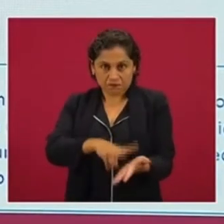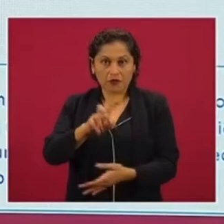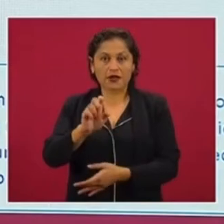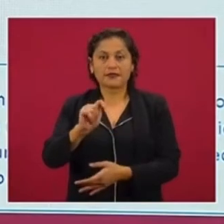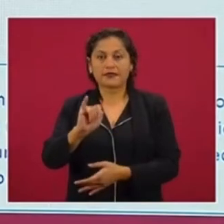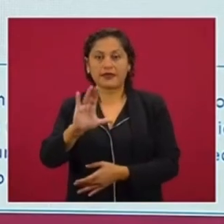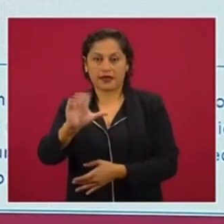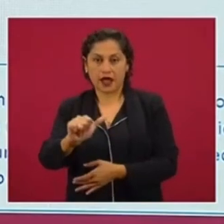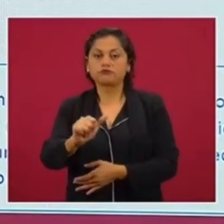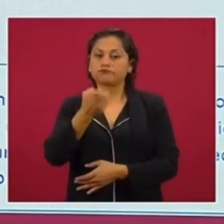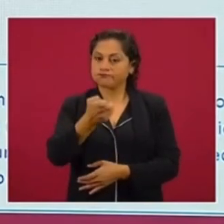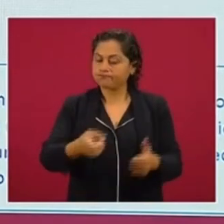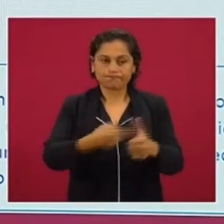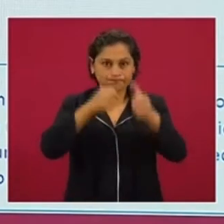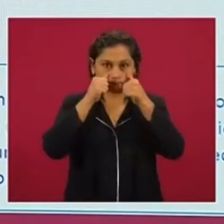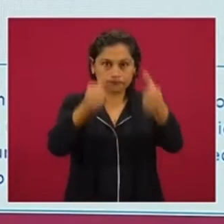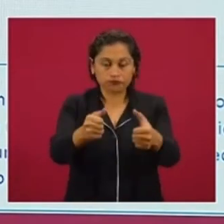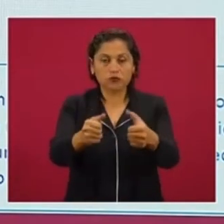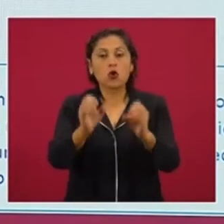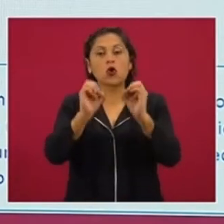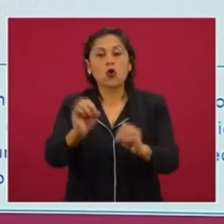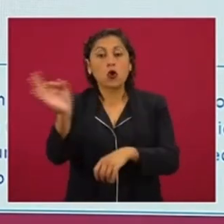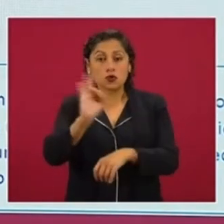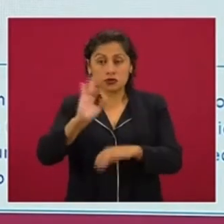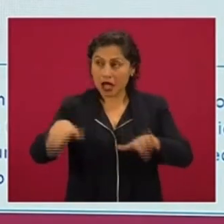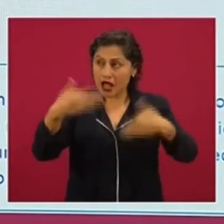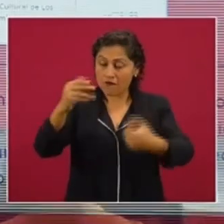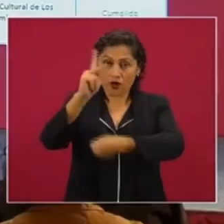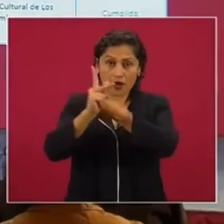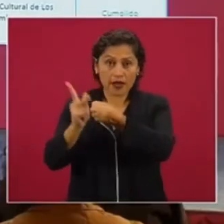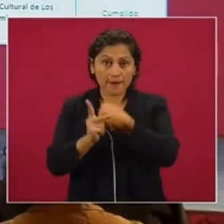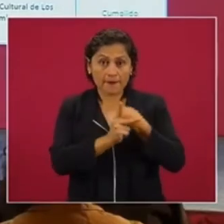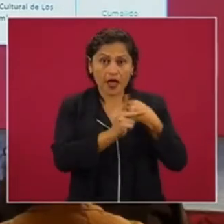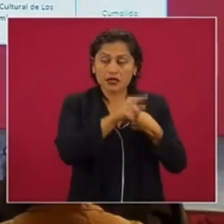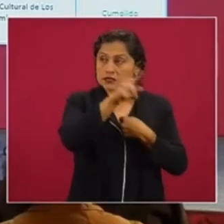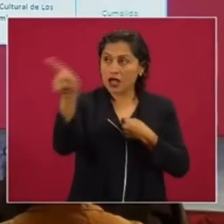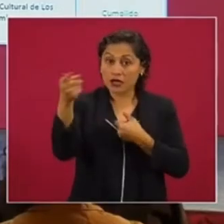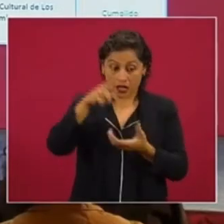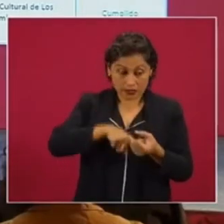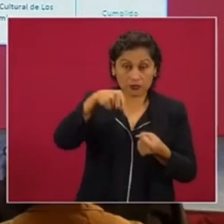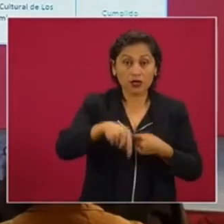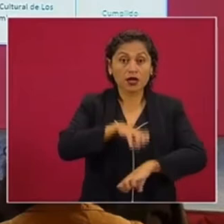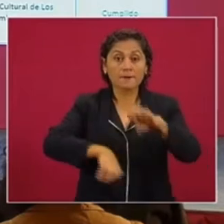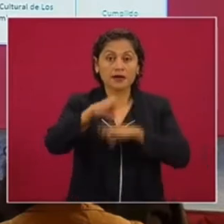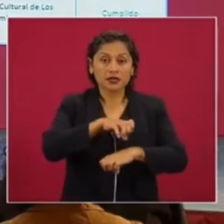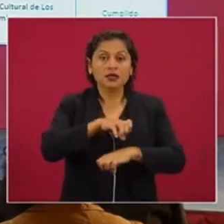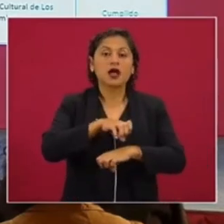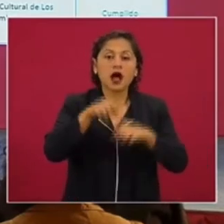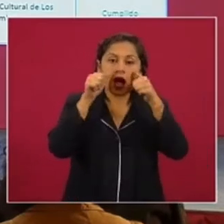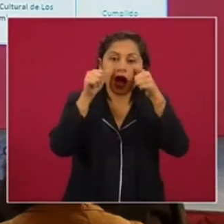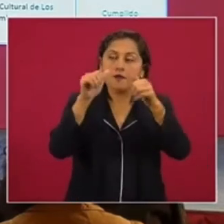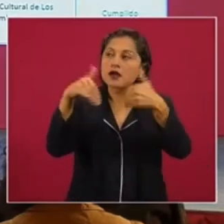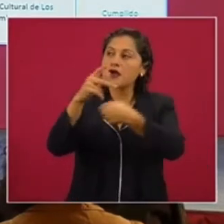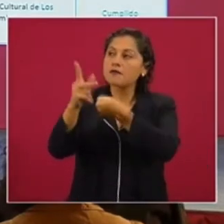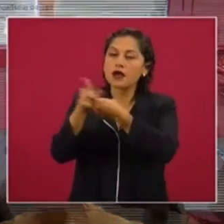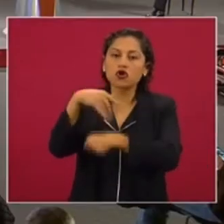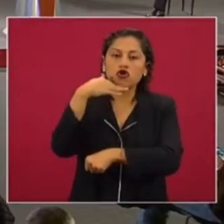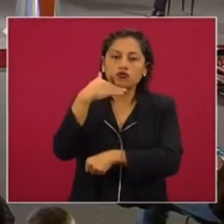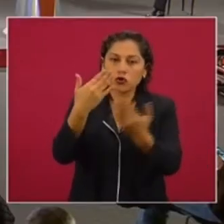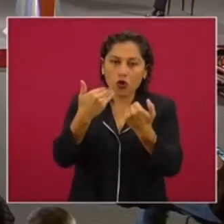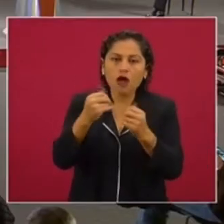Y si son extranjeras, de países en donde no se permita la corrupción. Porque ¿qué pasaba en el país?